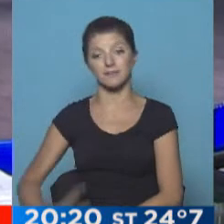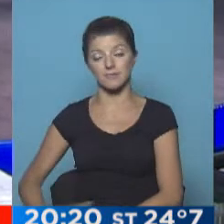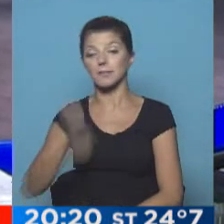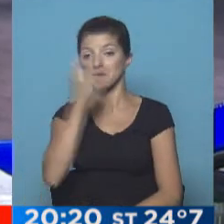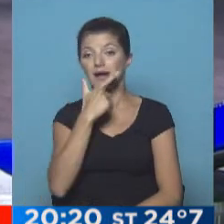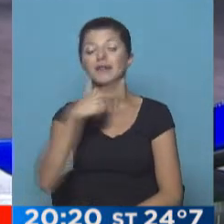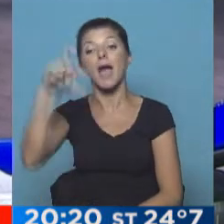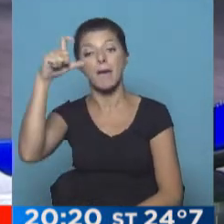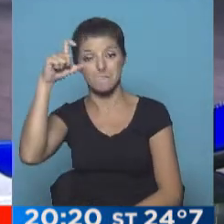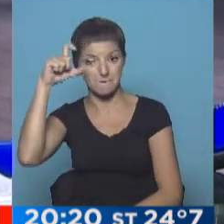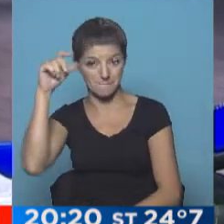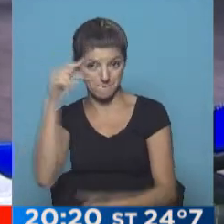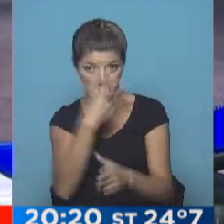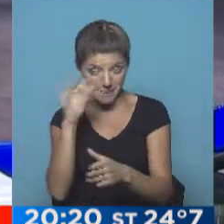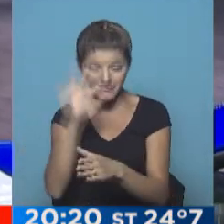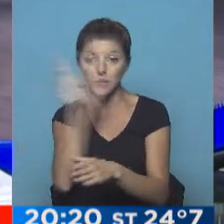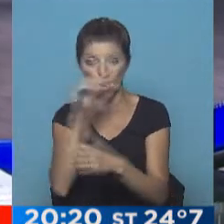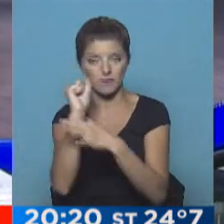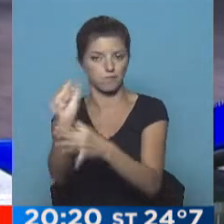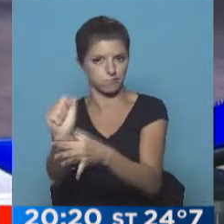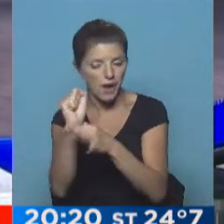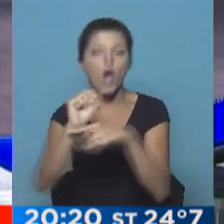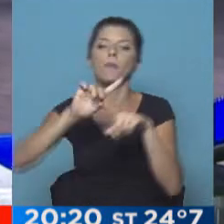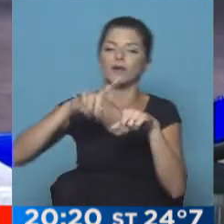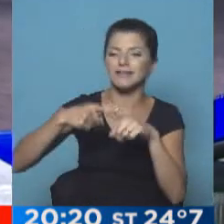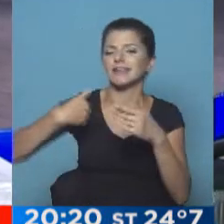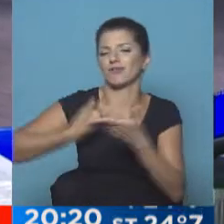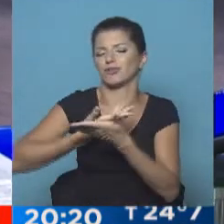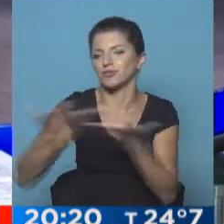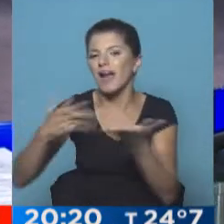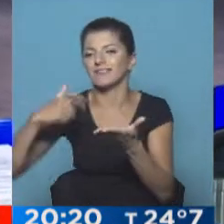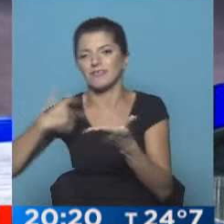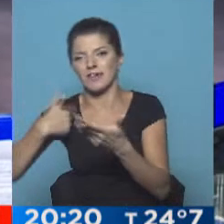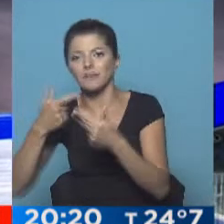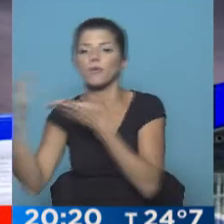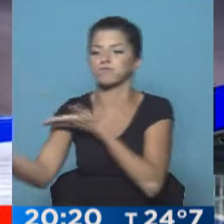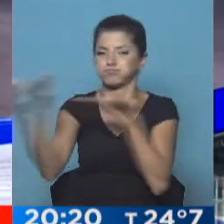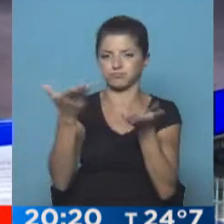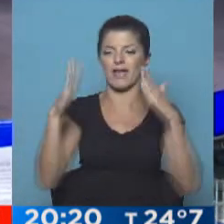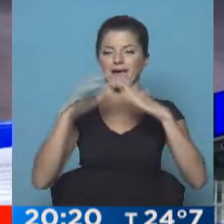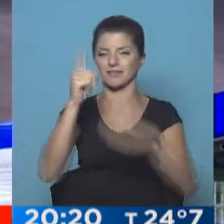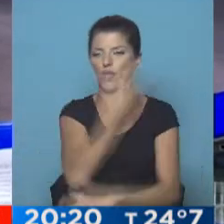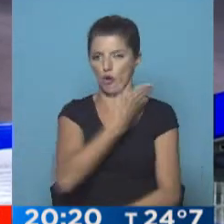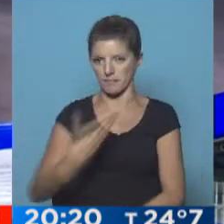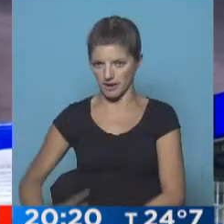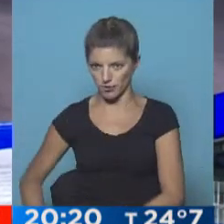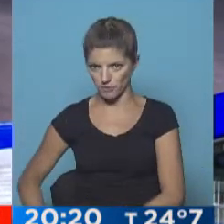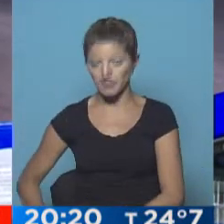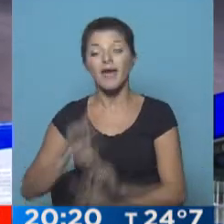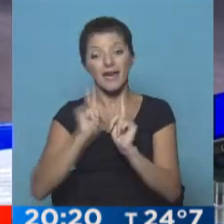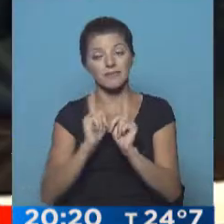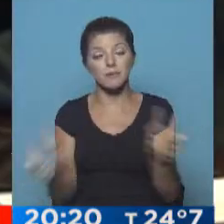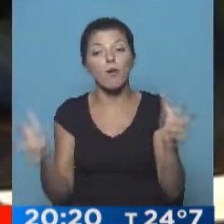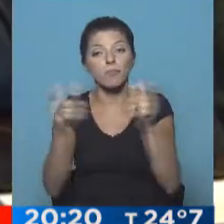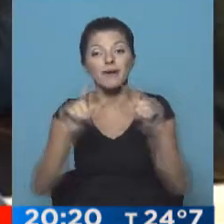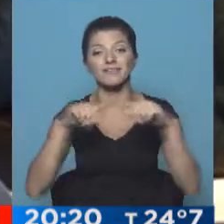mujeres destacadas de distintos ámbitos, el político, el social, el sindical, en la Casa de Gobierno. El encuentro fue en el